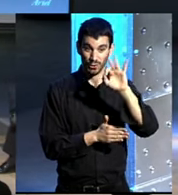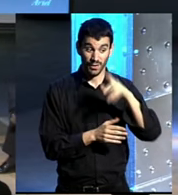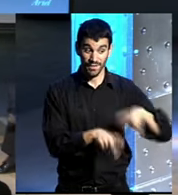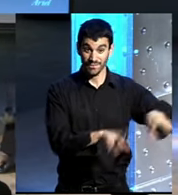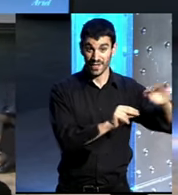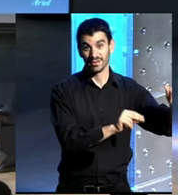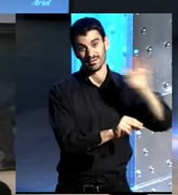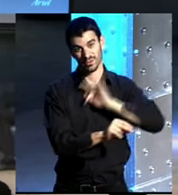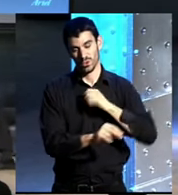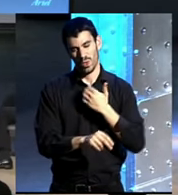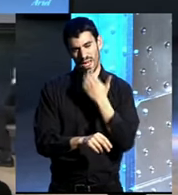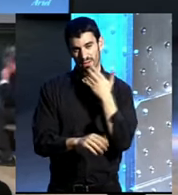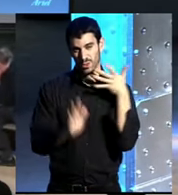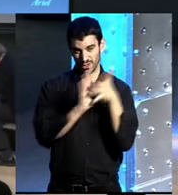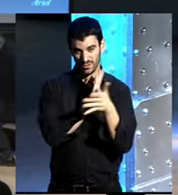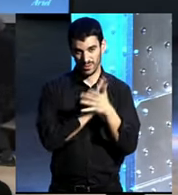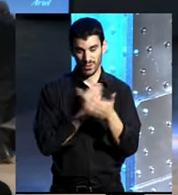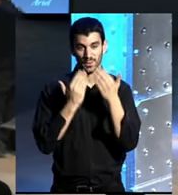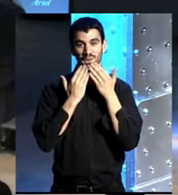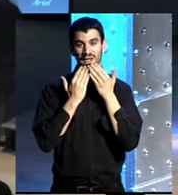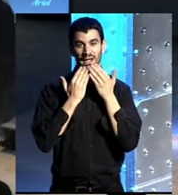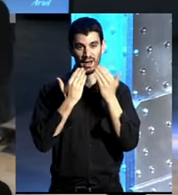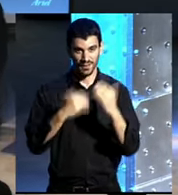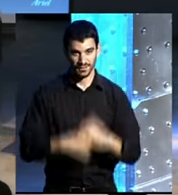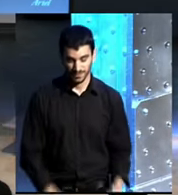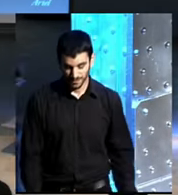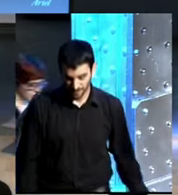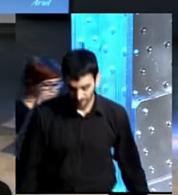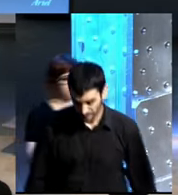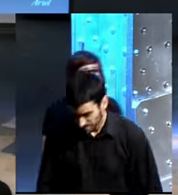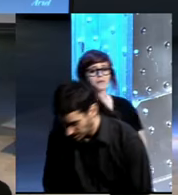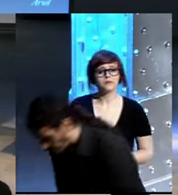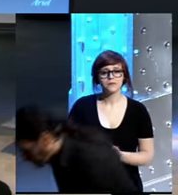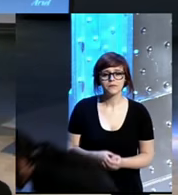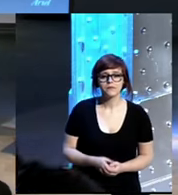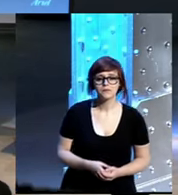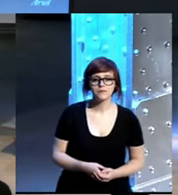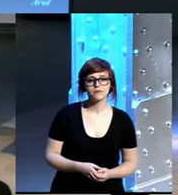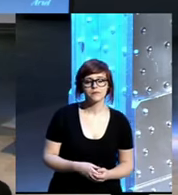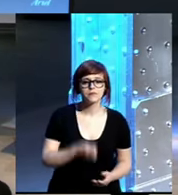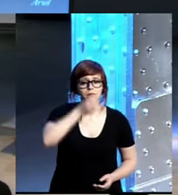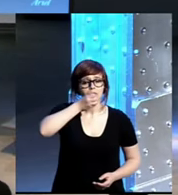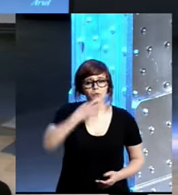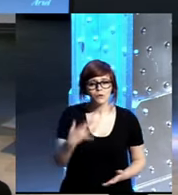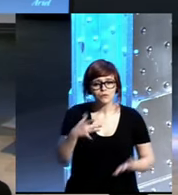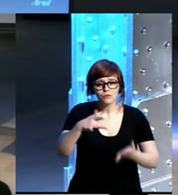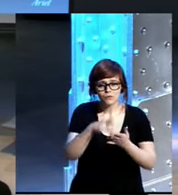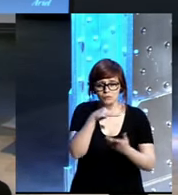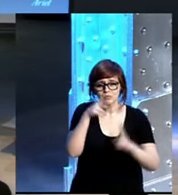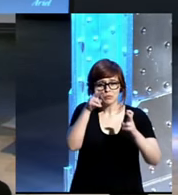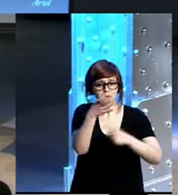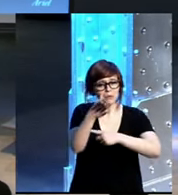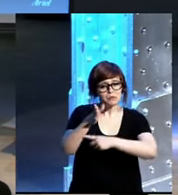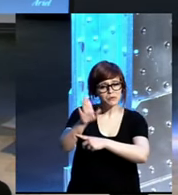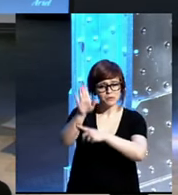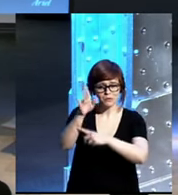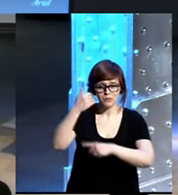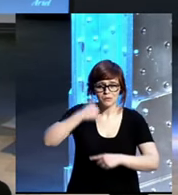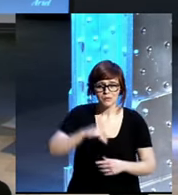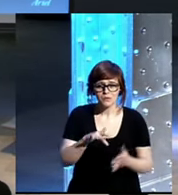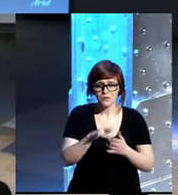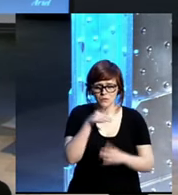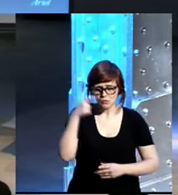ejemplo. Muchas gracias. Bueno, teníamos un poco presentación a la limón y en consecuencia lo que hemos